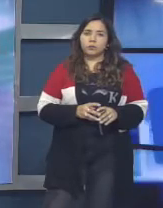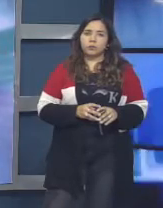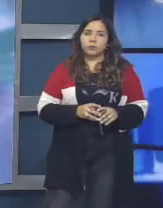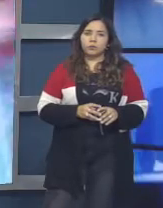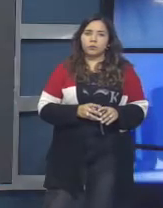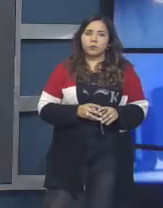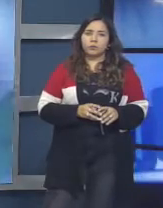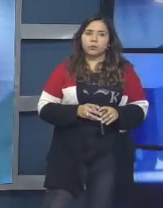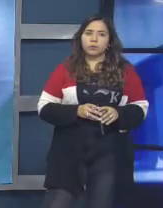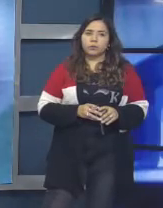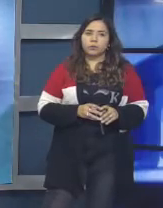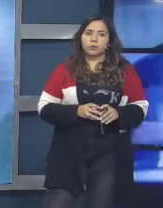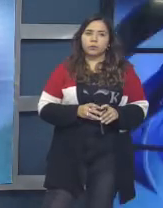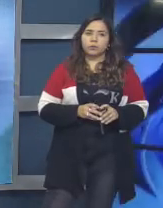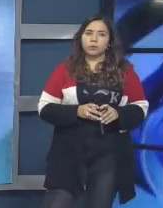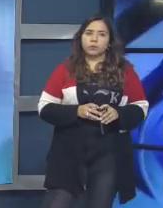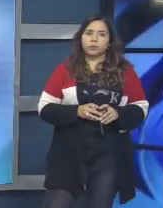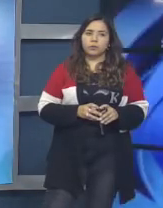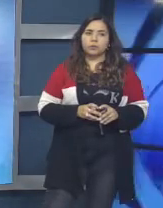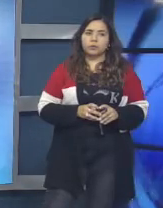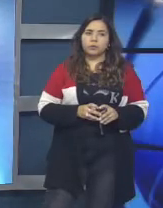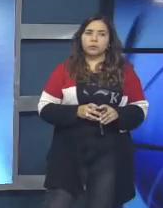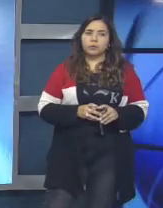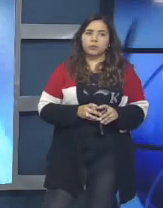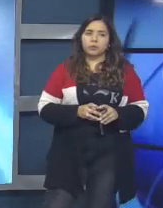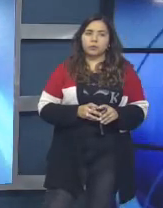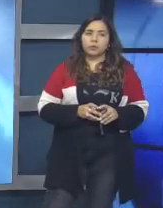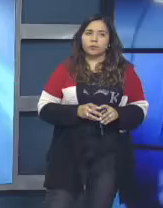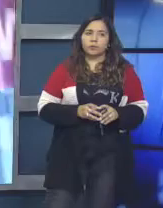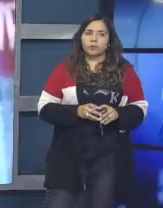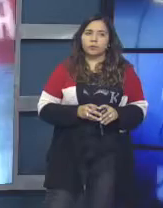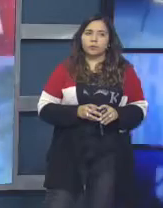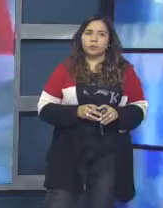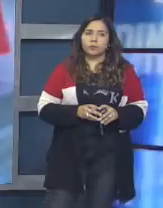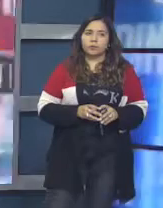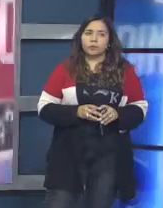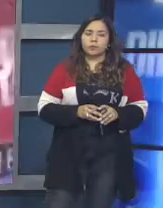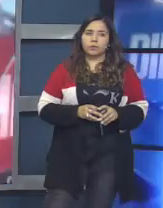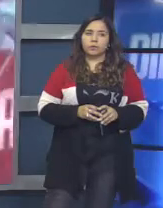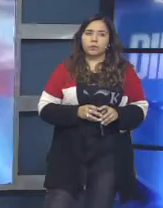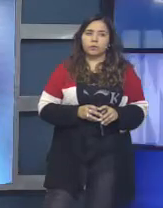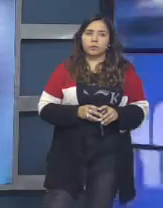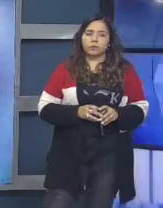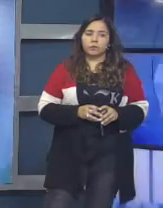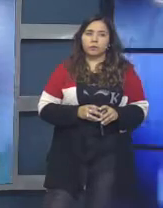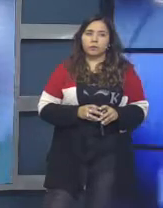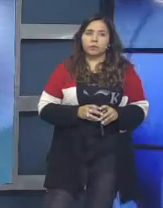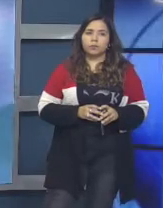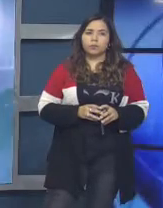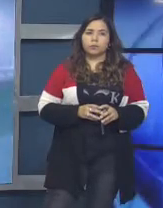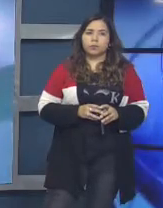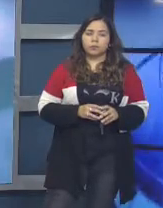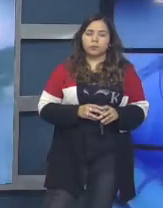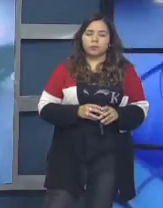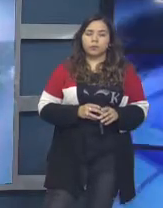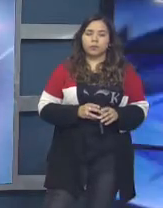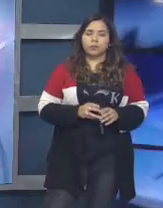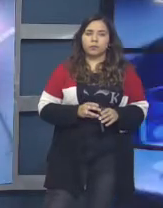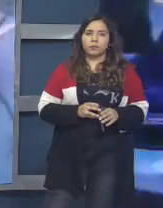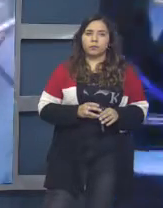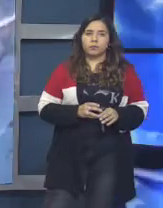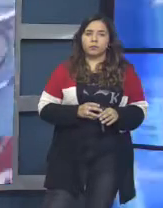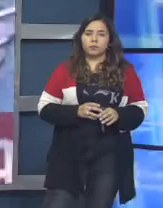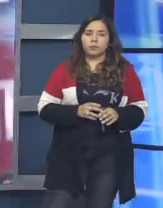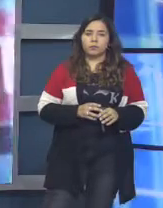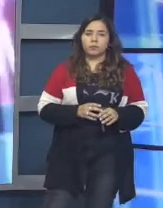50% del valor que compra en la posibilidad de tener generar un crédito extra.